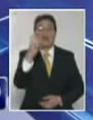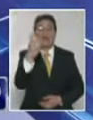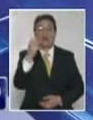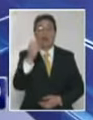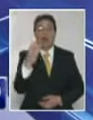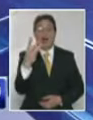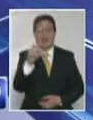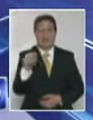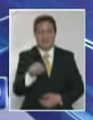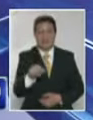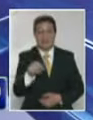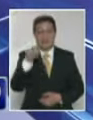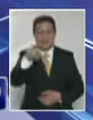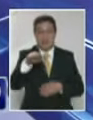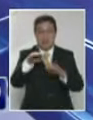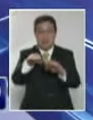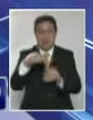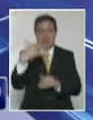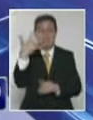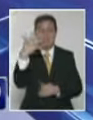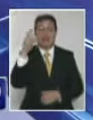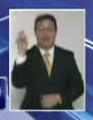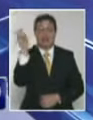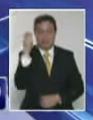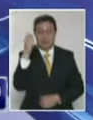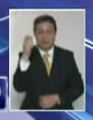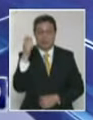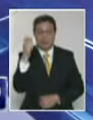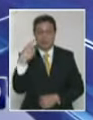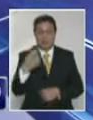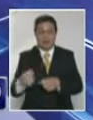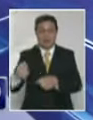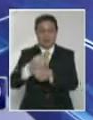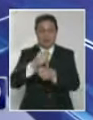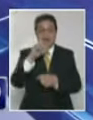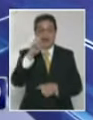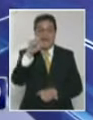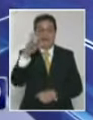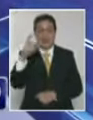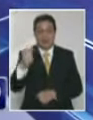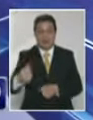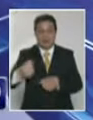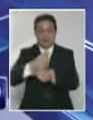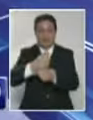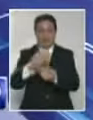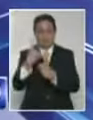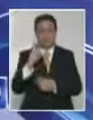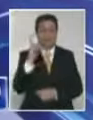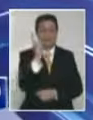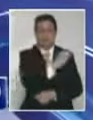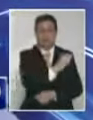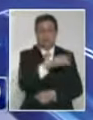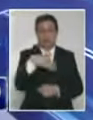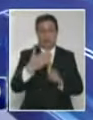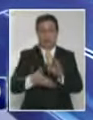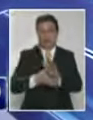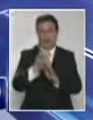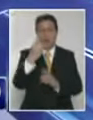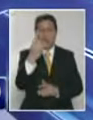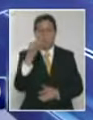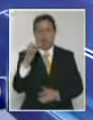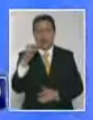de Chile el mismo 5 de septiembre, luego que asumió Salvador Allende, y estuvo todo el gobierno de la Unidad Popular fuera de Chile. Pero